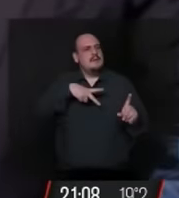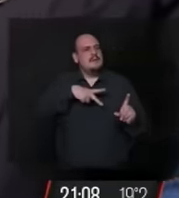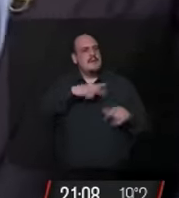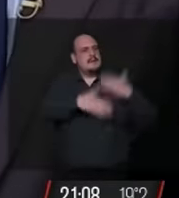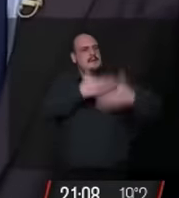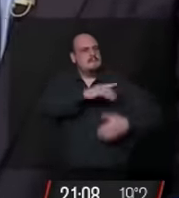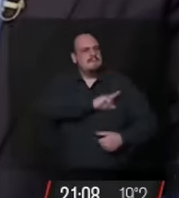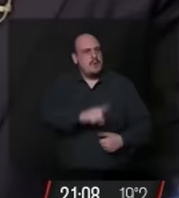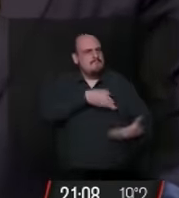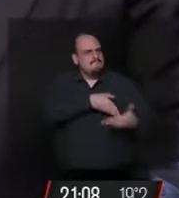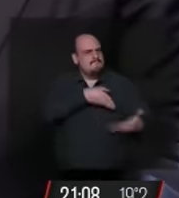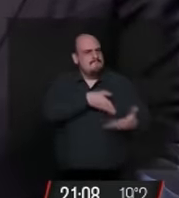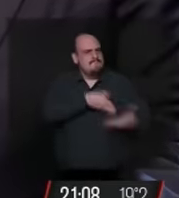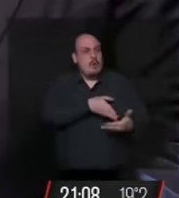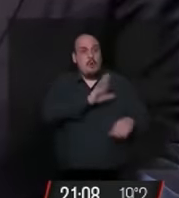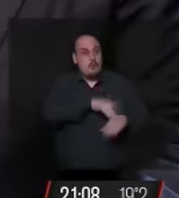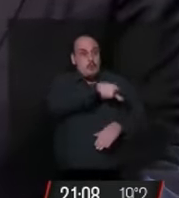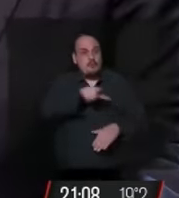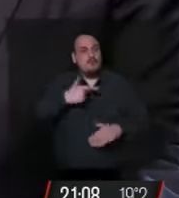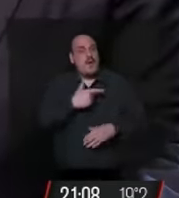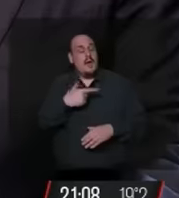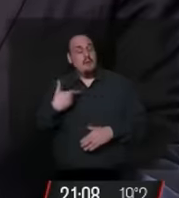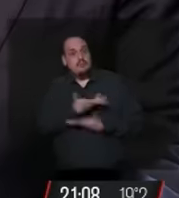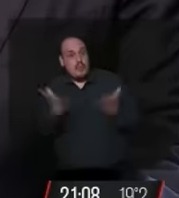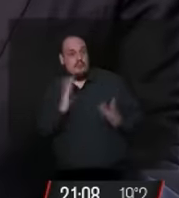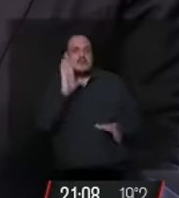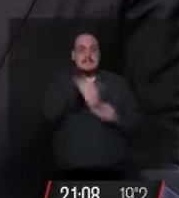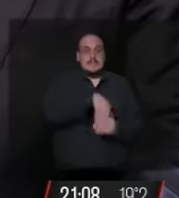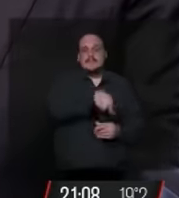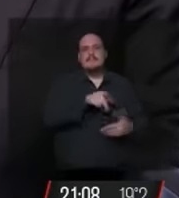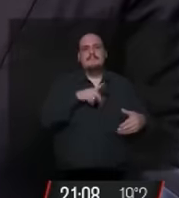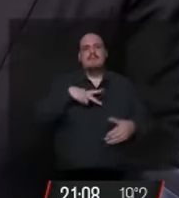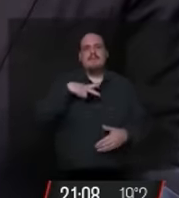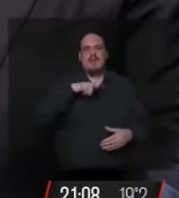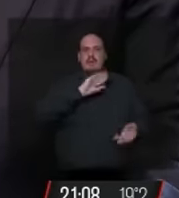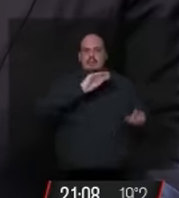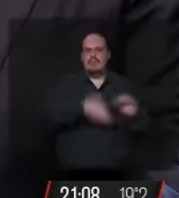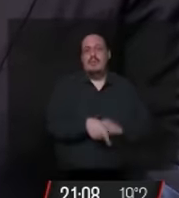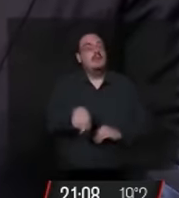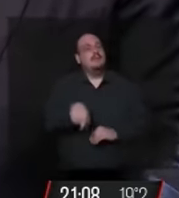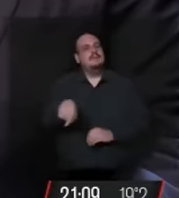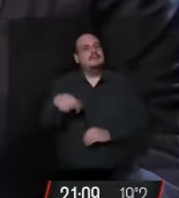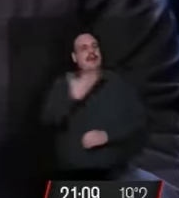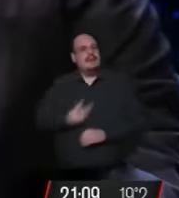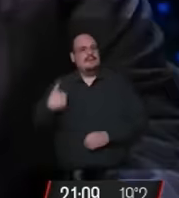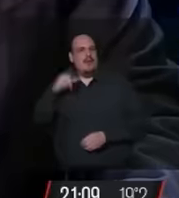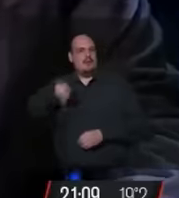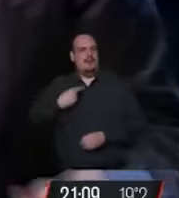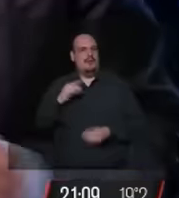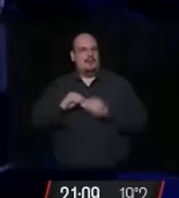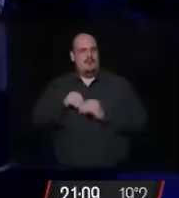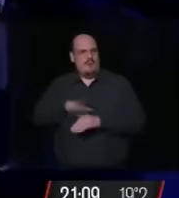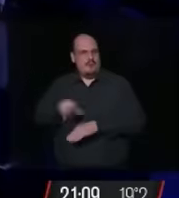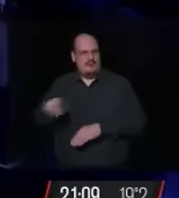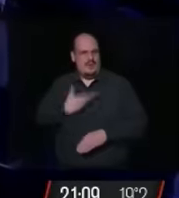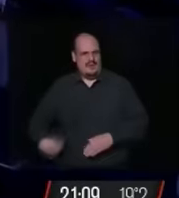privado, hace que nos hundamos por culpa de la presencia del sector público. El Estado es el origen del problema, no la solución.